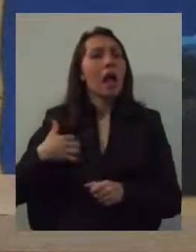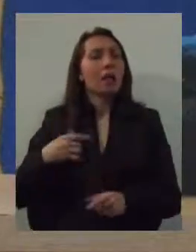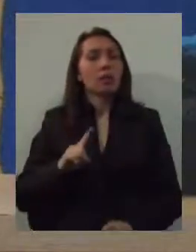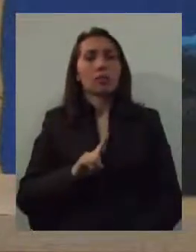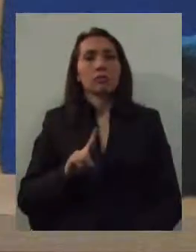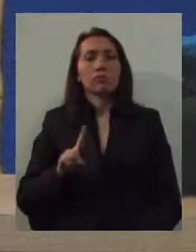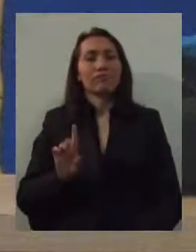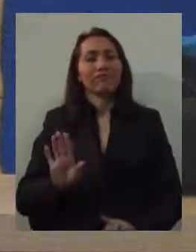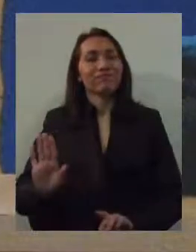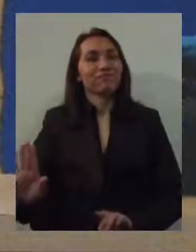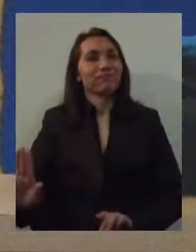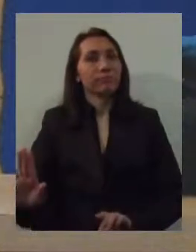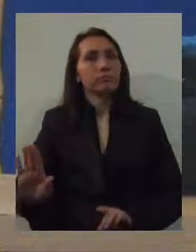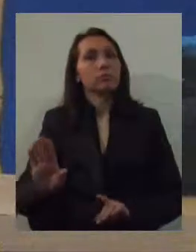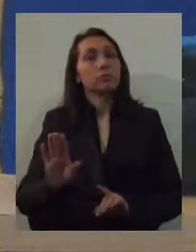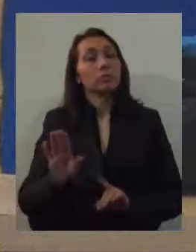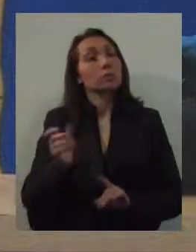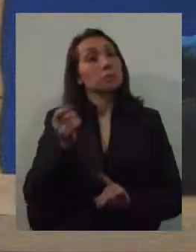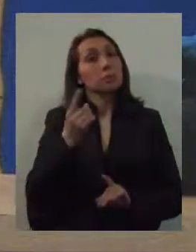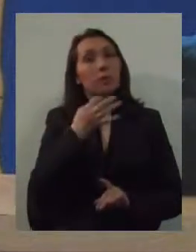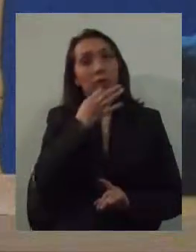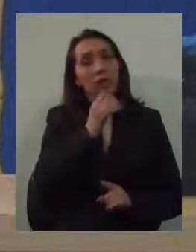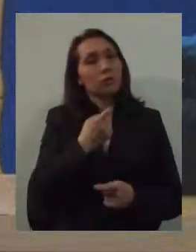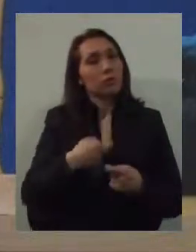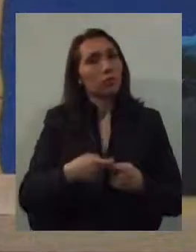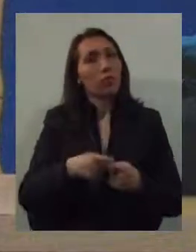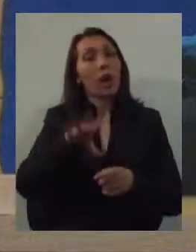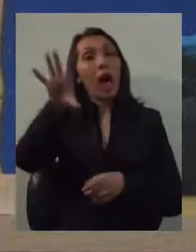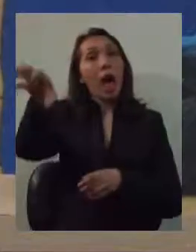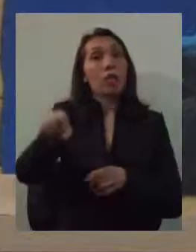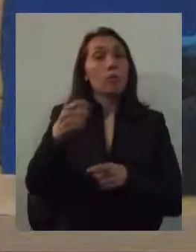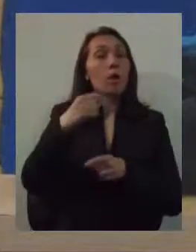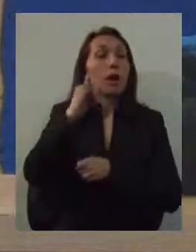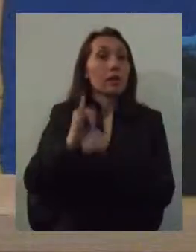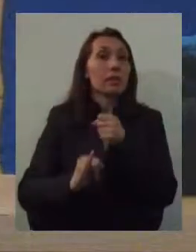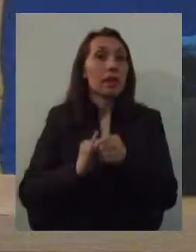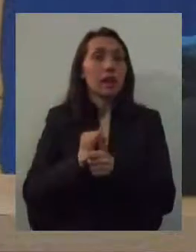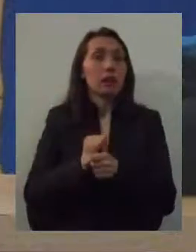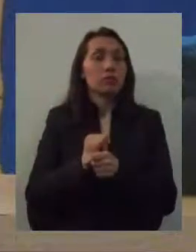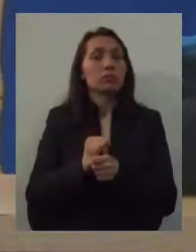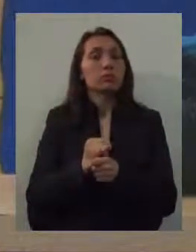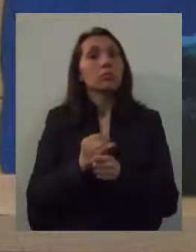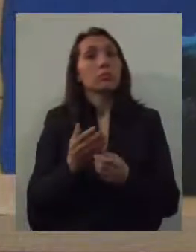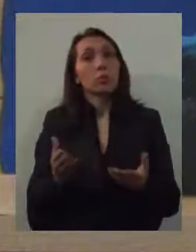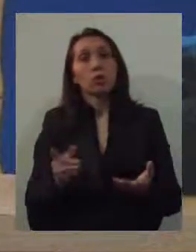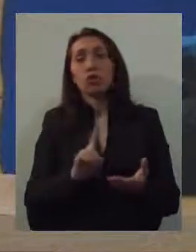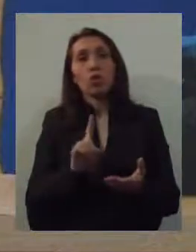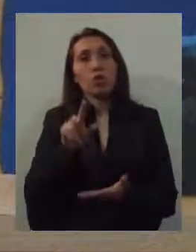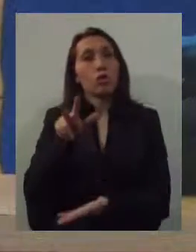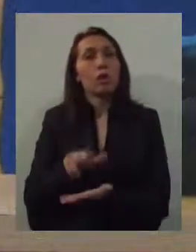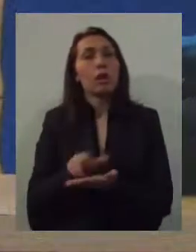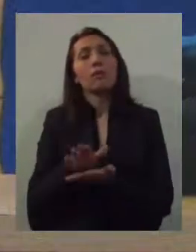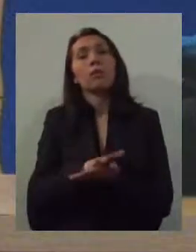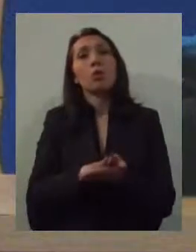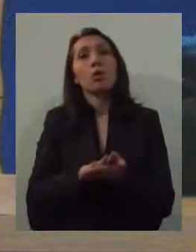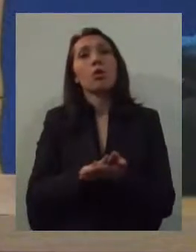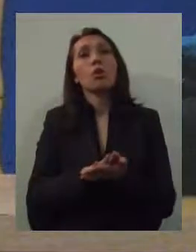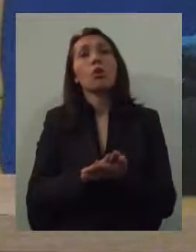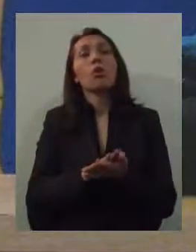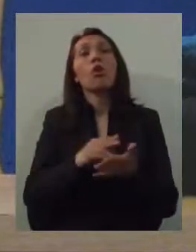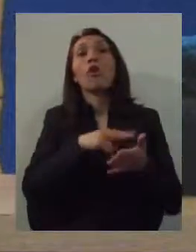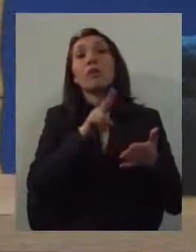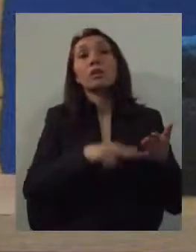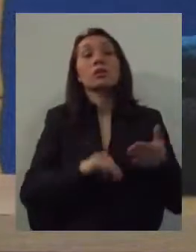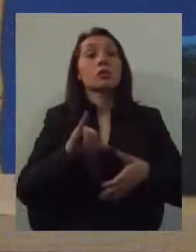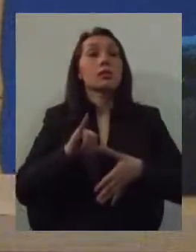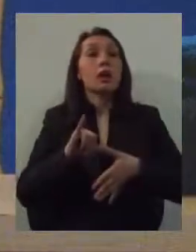reacia normalmente, en principio, a la adopción internacional. Por eso no hemos ratificado, por ejemplo, la Convención Interamericana en